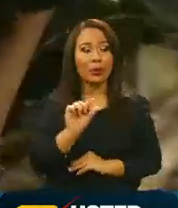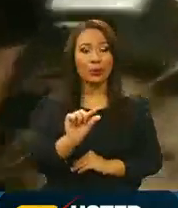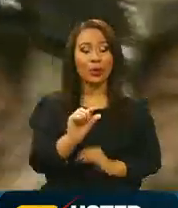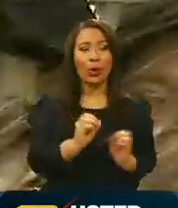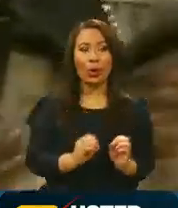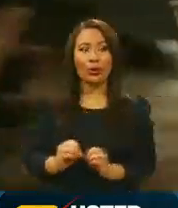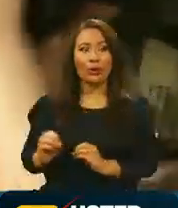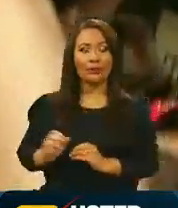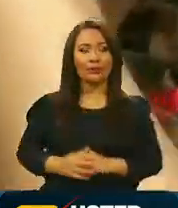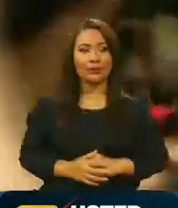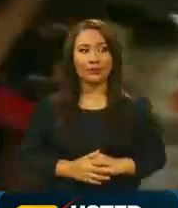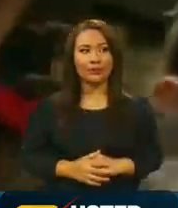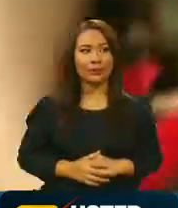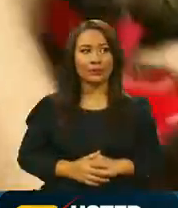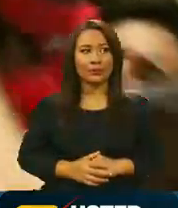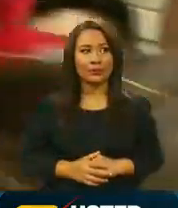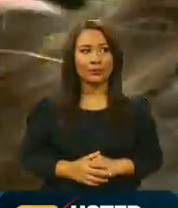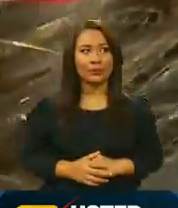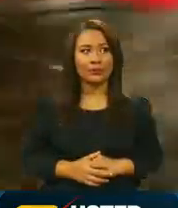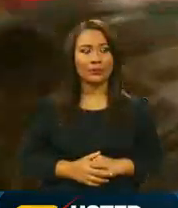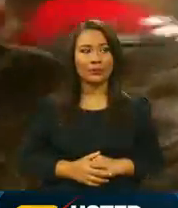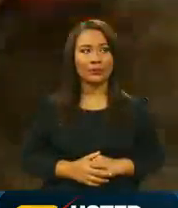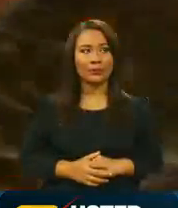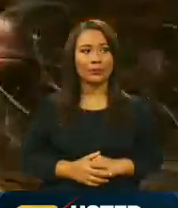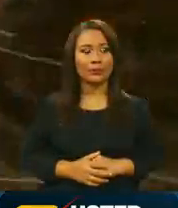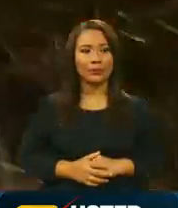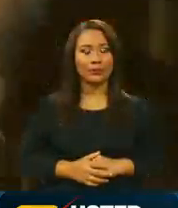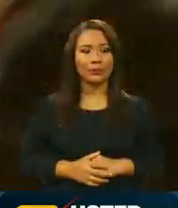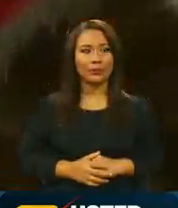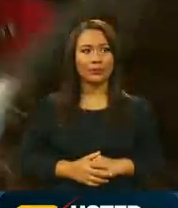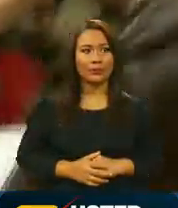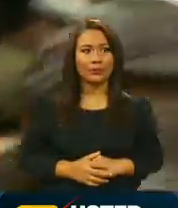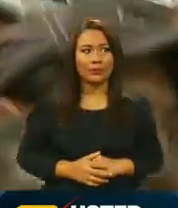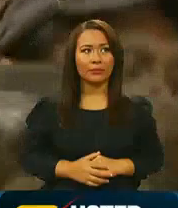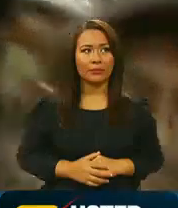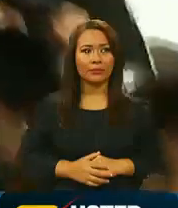de sus primeras impresiones.